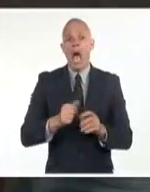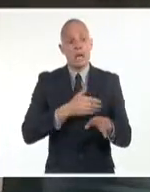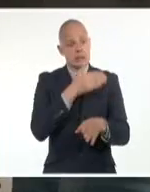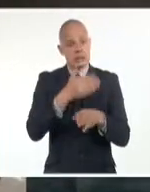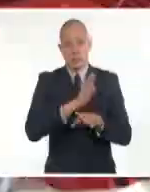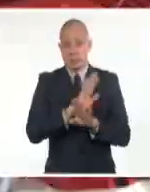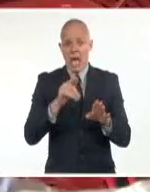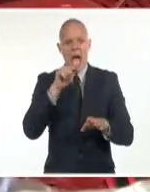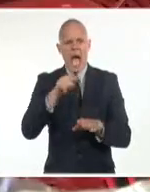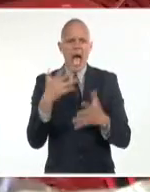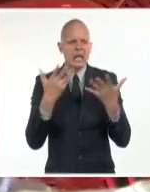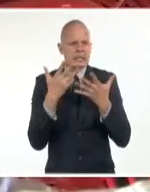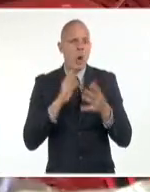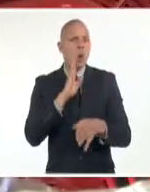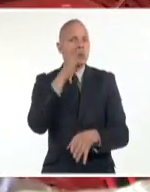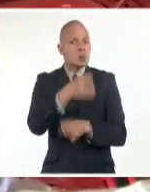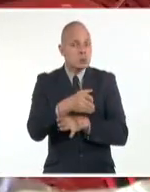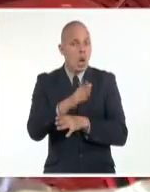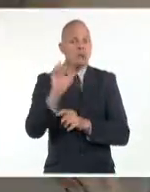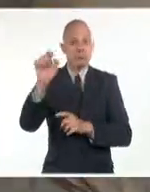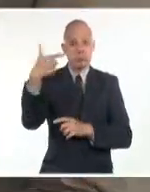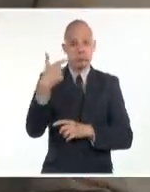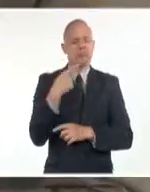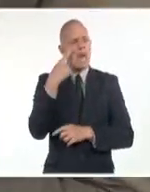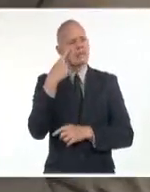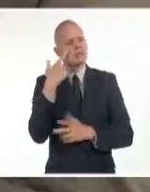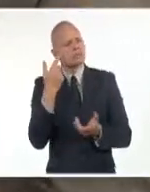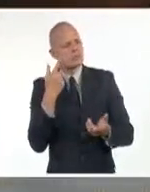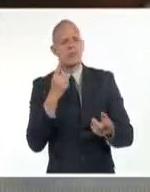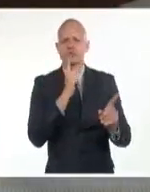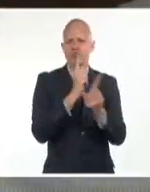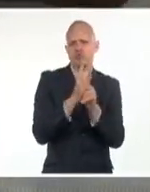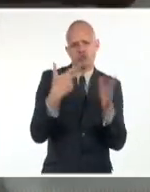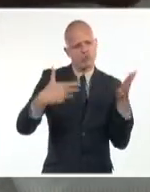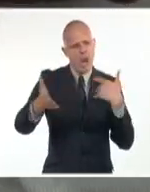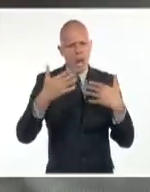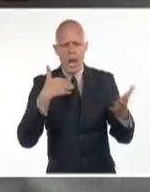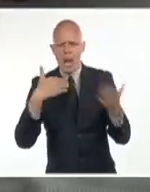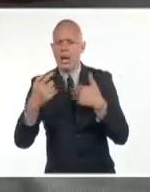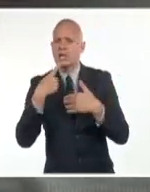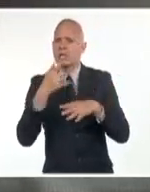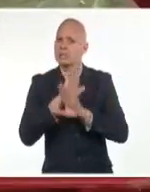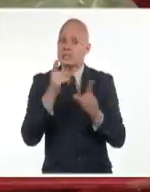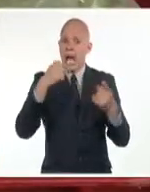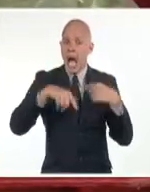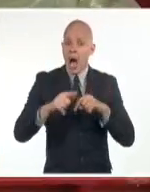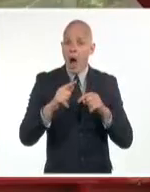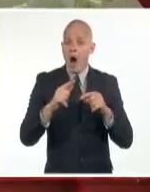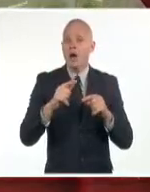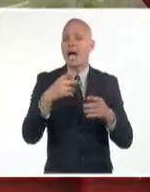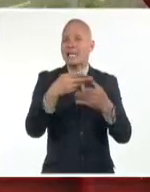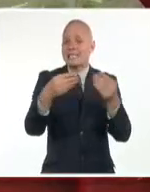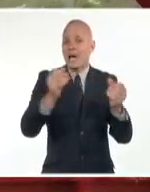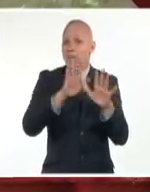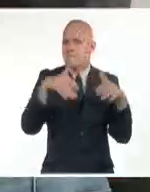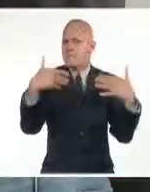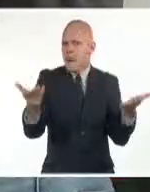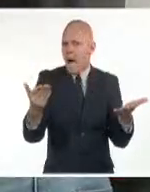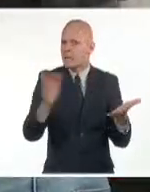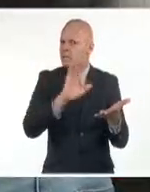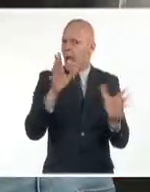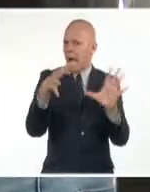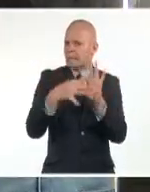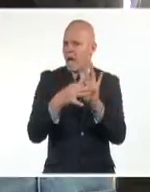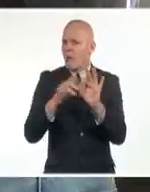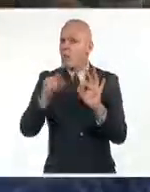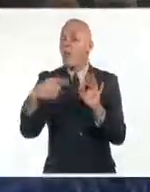Salvador Valdés Mesa para intercambiar con este productor que busca incorporar 10 hectáreas más de tierras al tener contrato con la Zona Especial